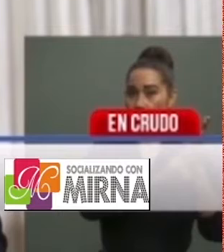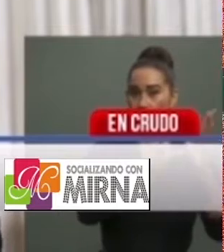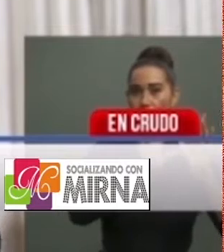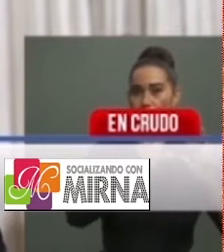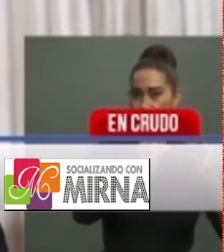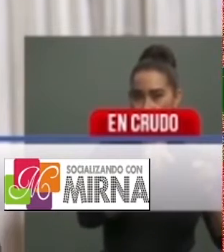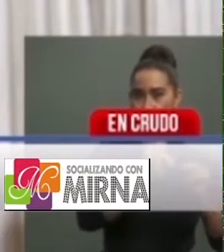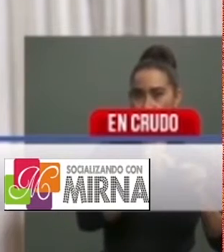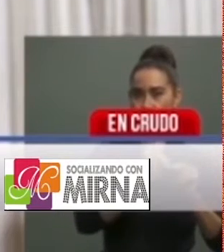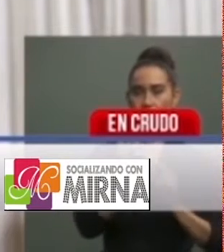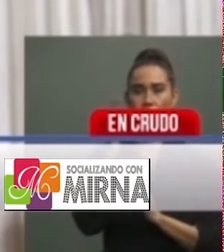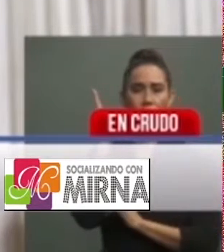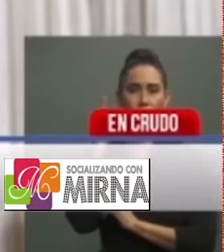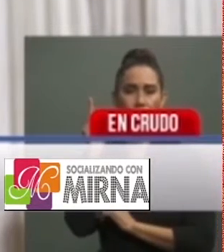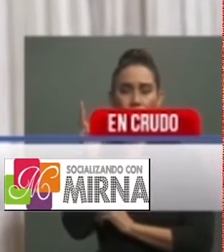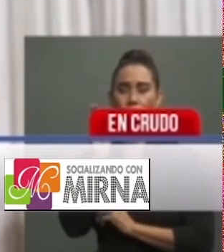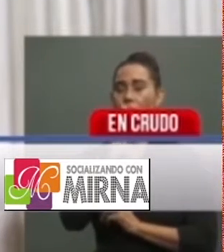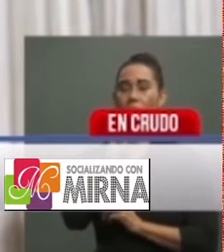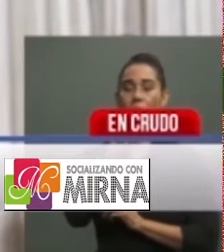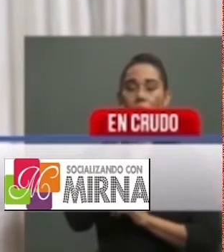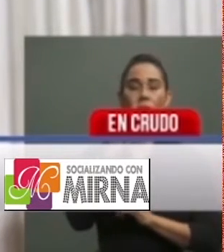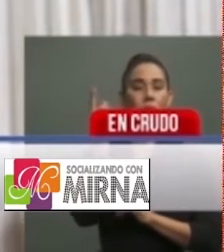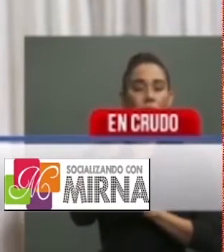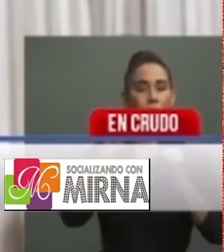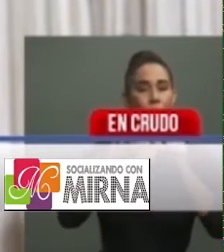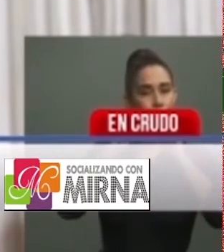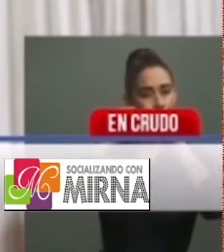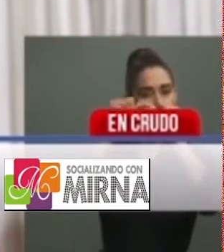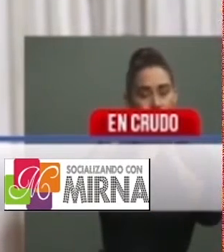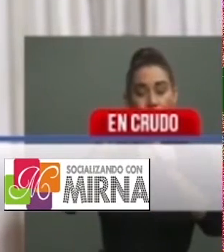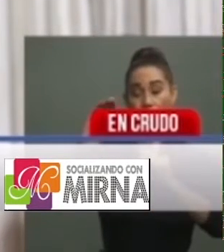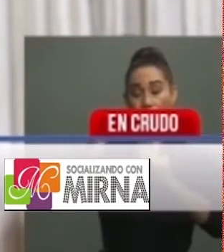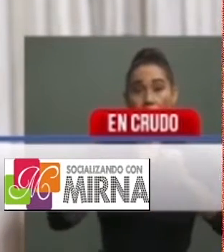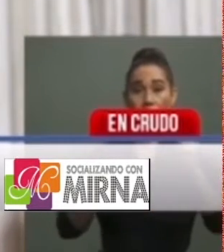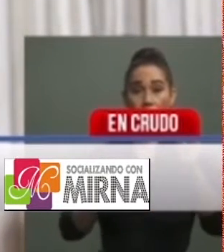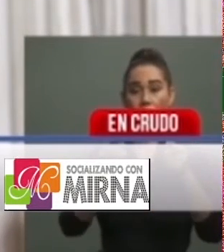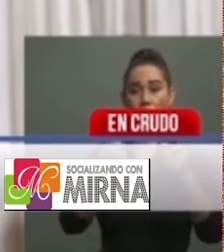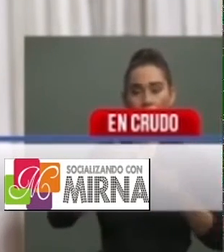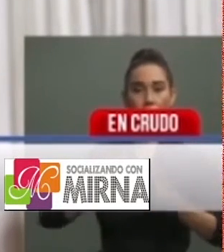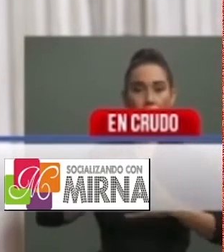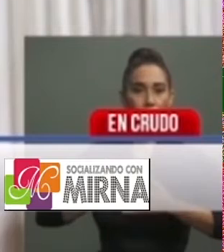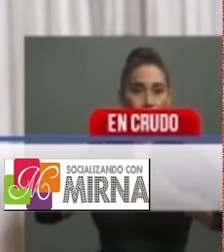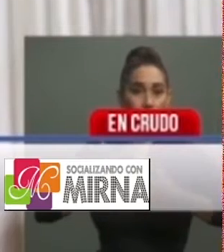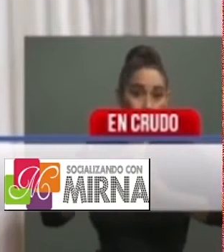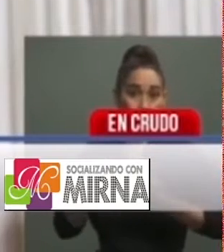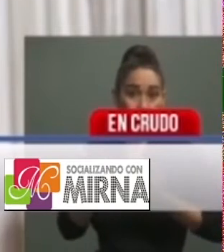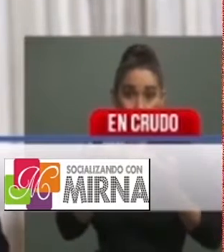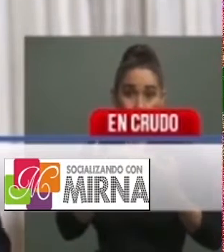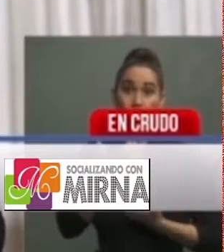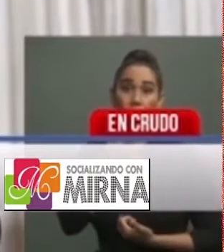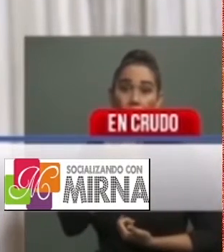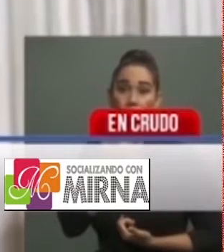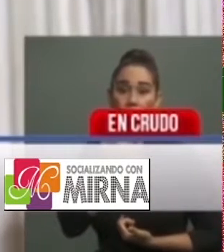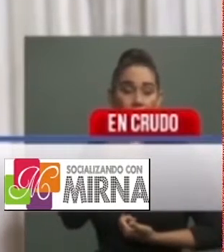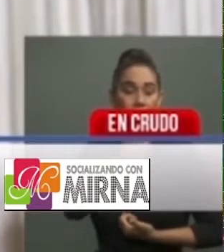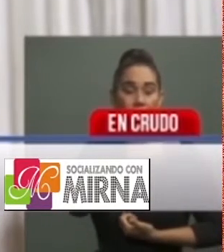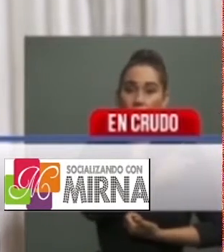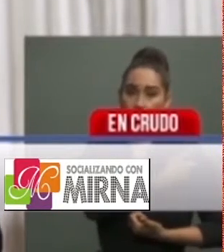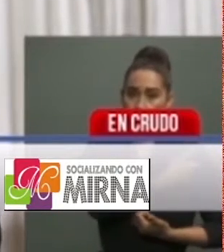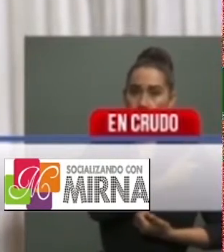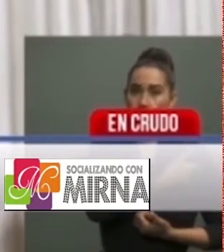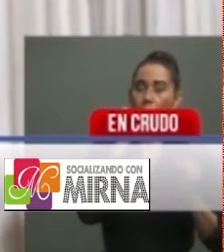quería obligar. Y toda esa autoridad, esa fuerza de autoridades tomando preso a tantas personas por